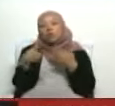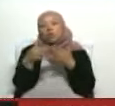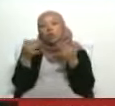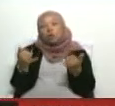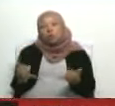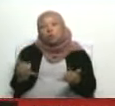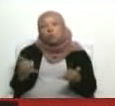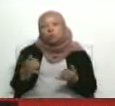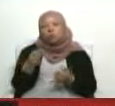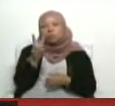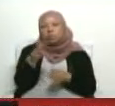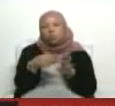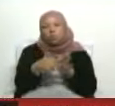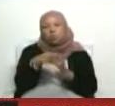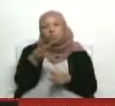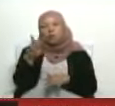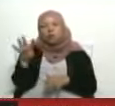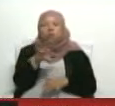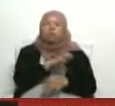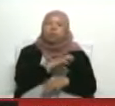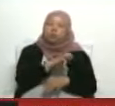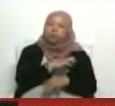enero 2024.